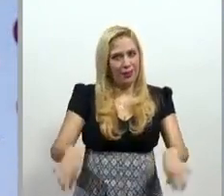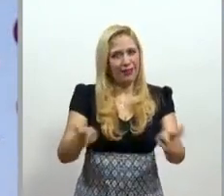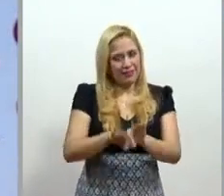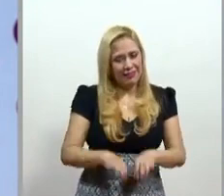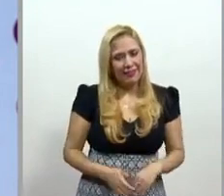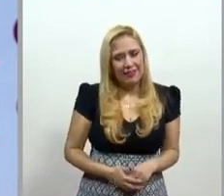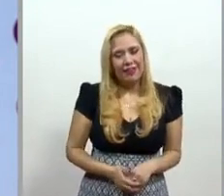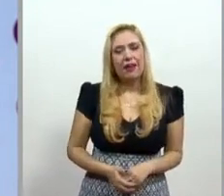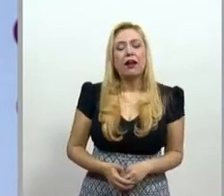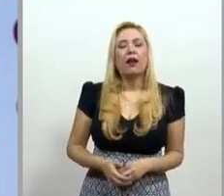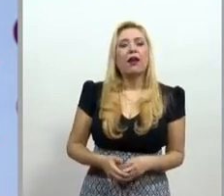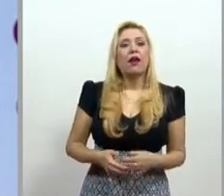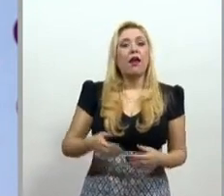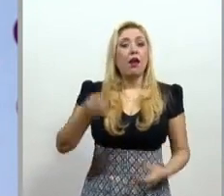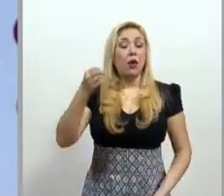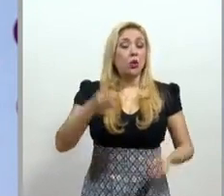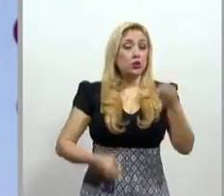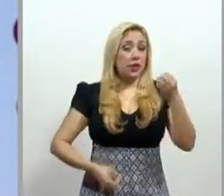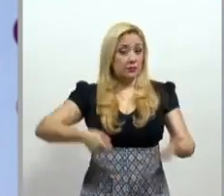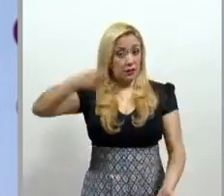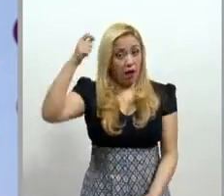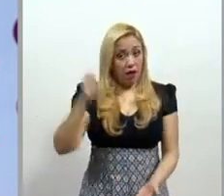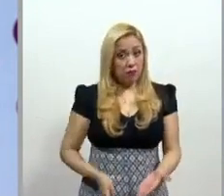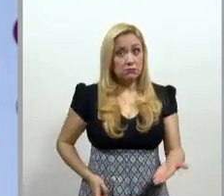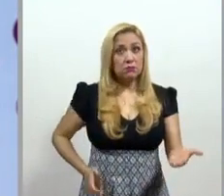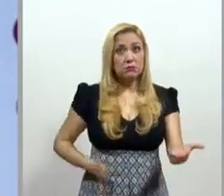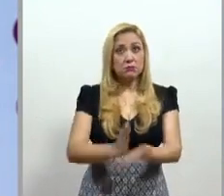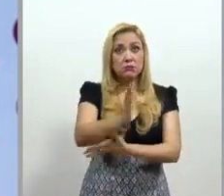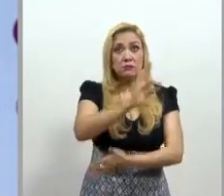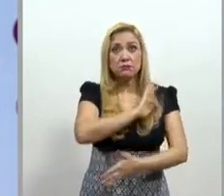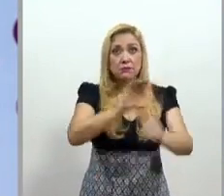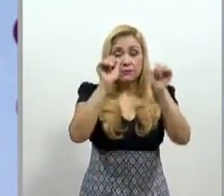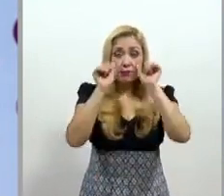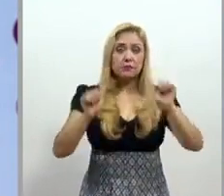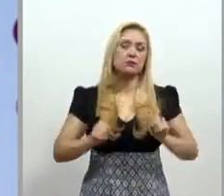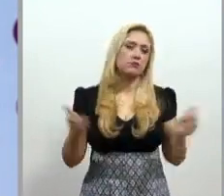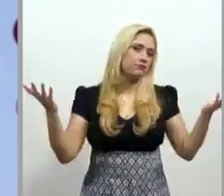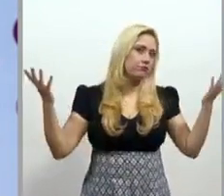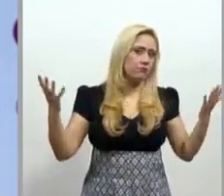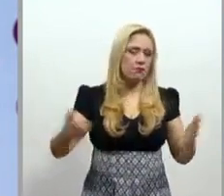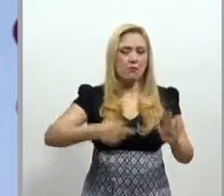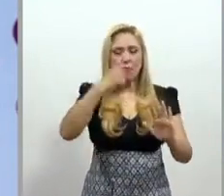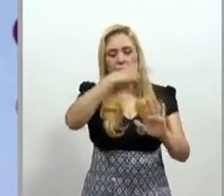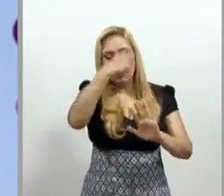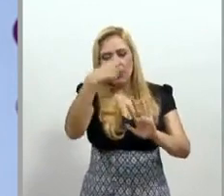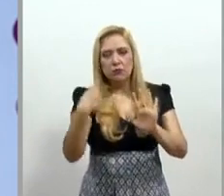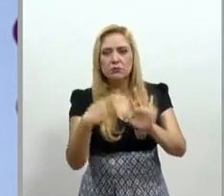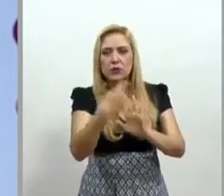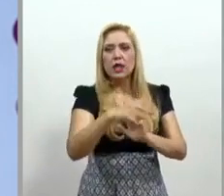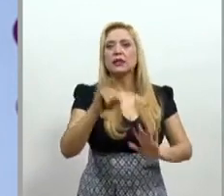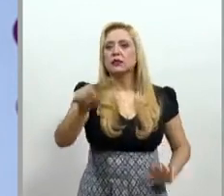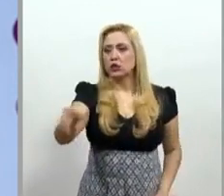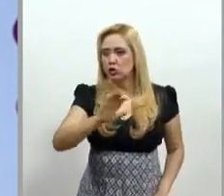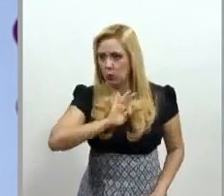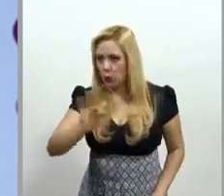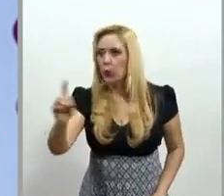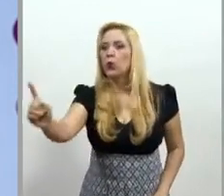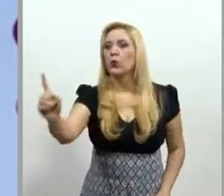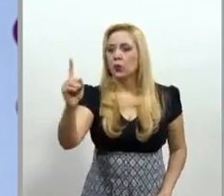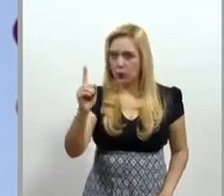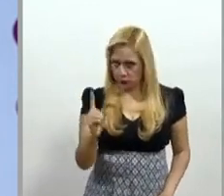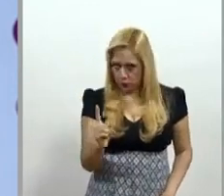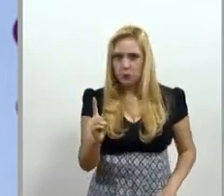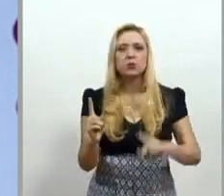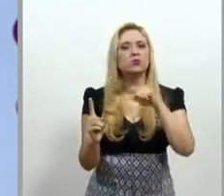tema de acceso a la justicia, pues implica reconstruir las categorías procesales de interés legítimo, Ujú. lo decías tú muy bien,